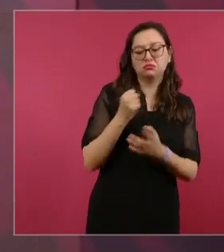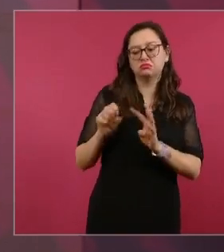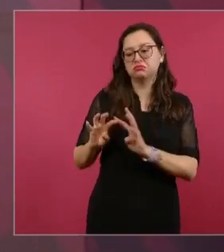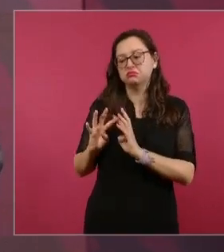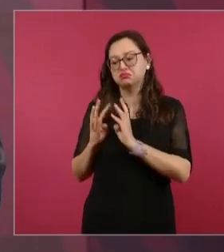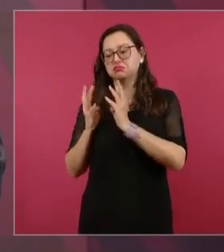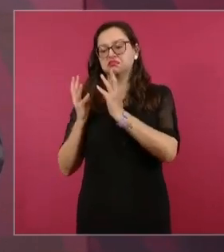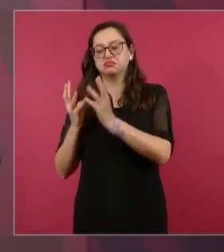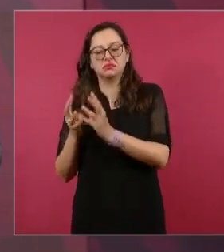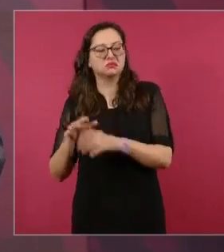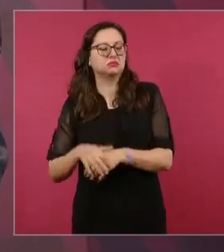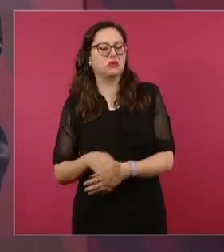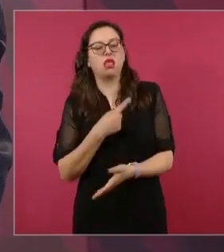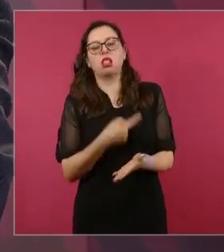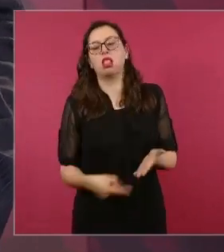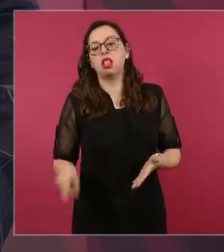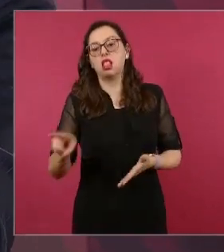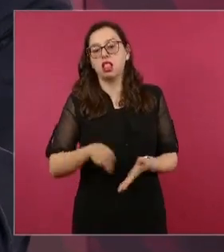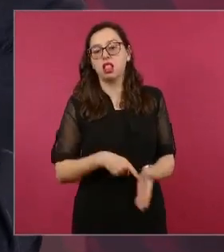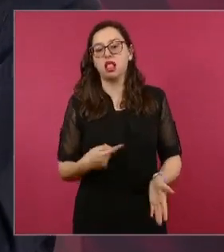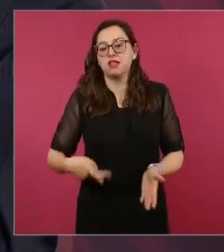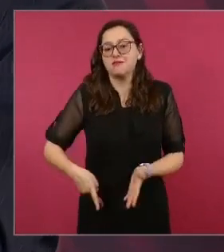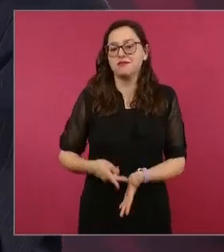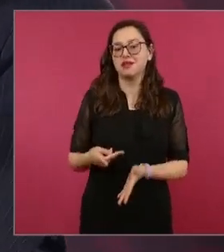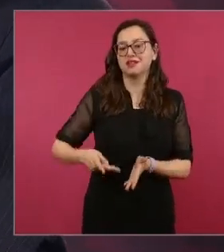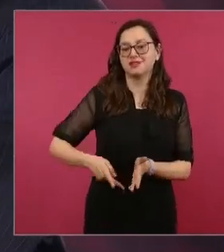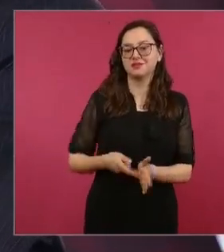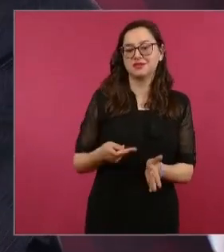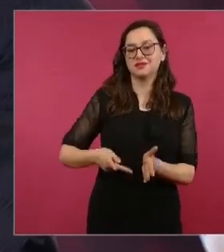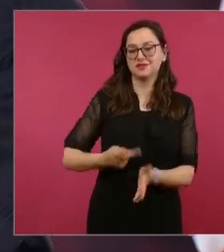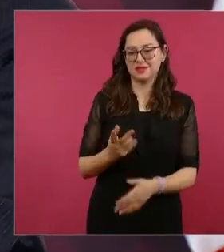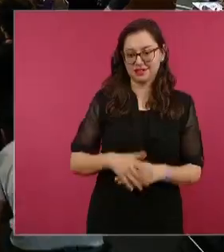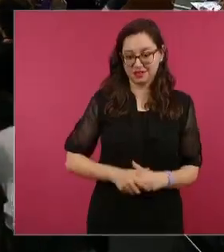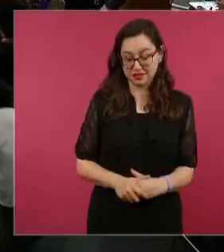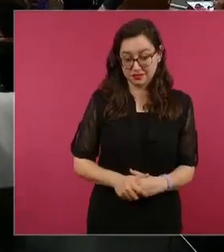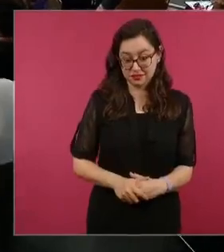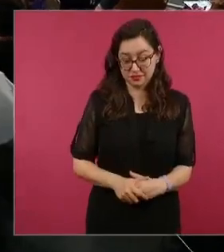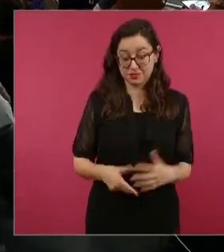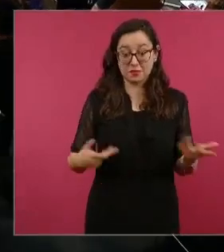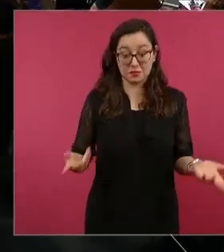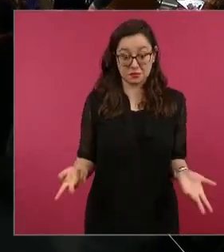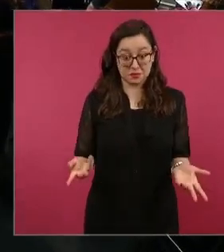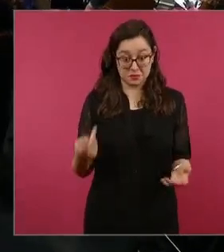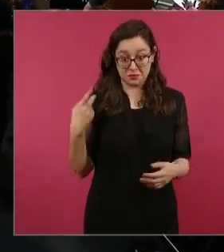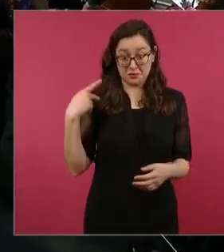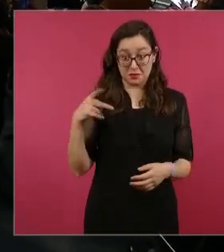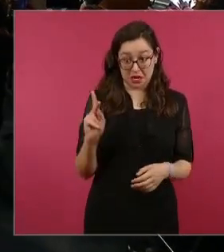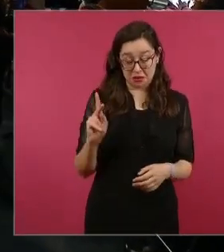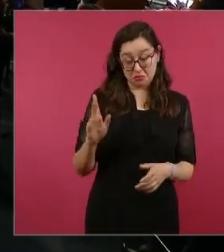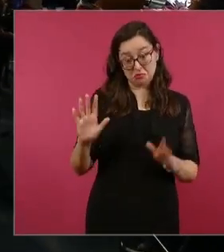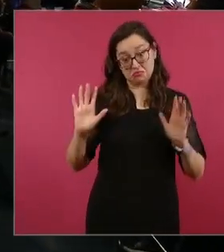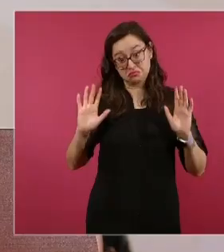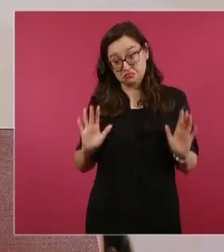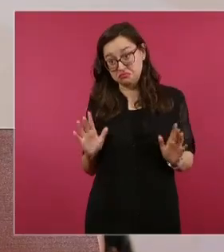la ONU va a quedar como un florero,